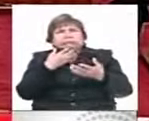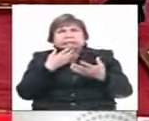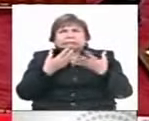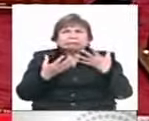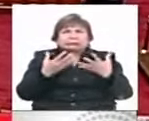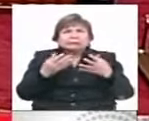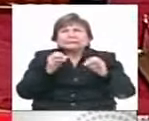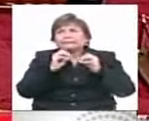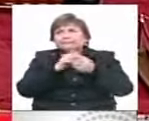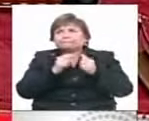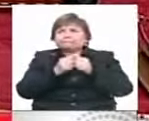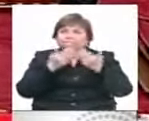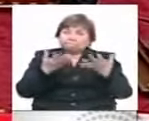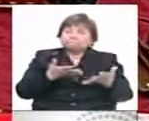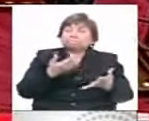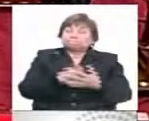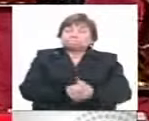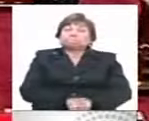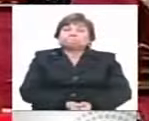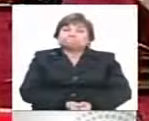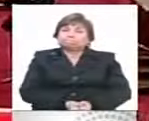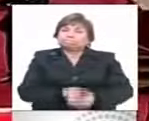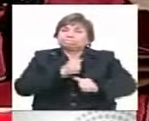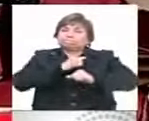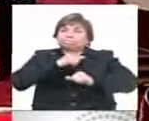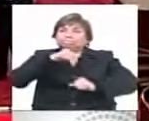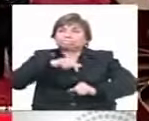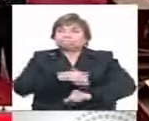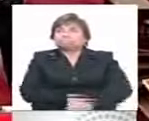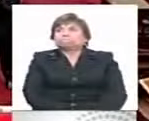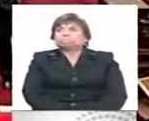de la Comisión de Defensa del Congreso.